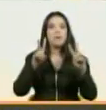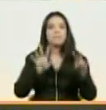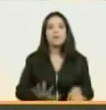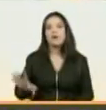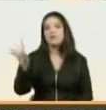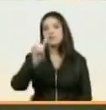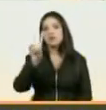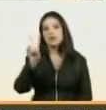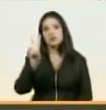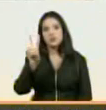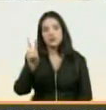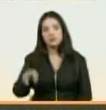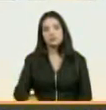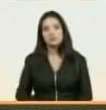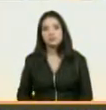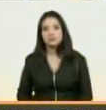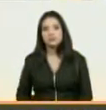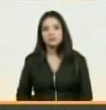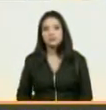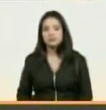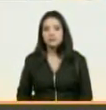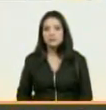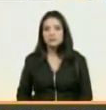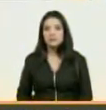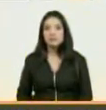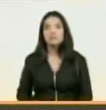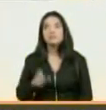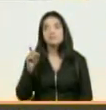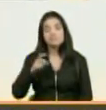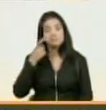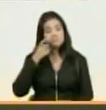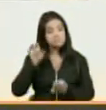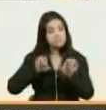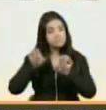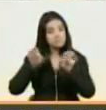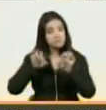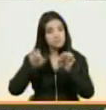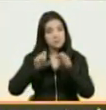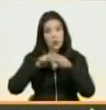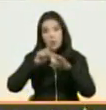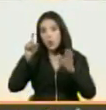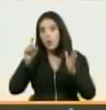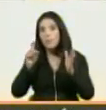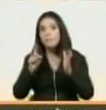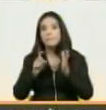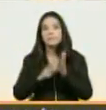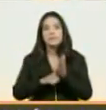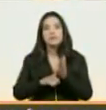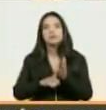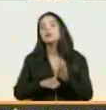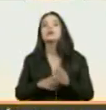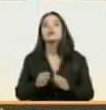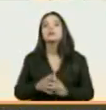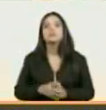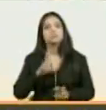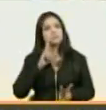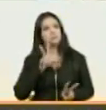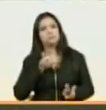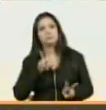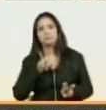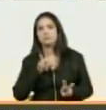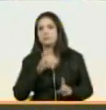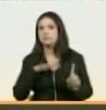República, y se hace necesario hacer una revisión exhaustiva de esa anómala conducta, de esa